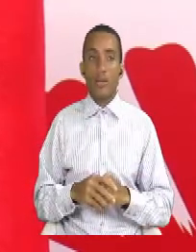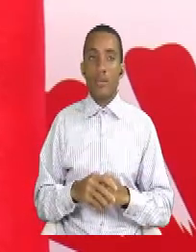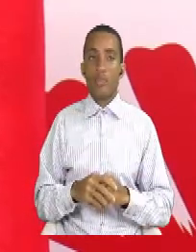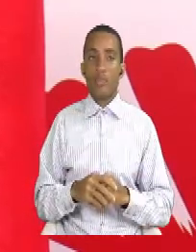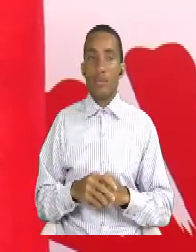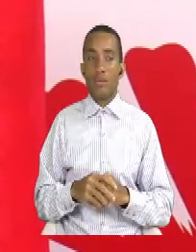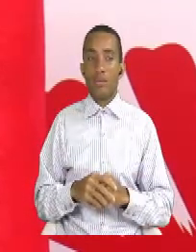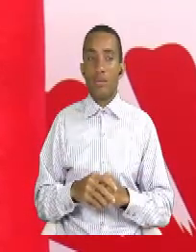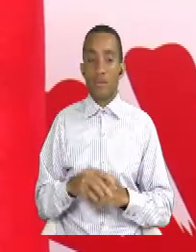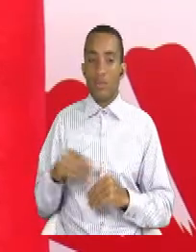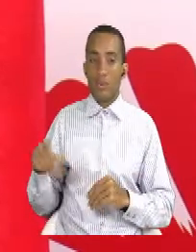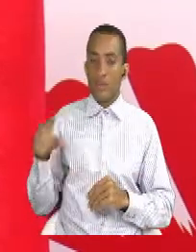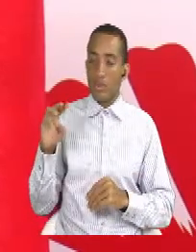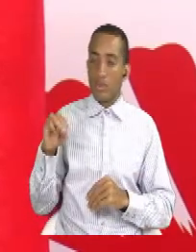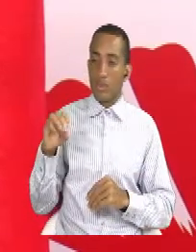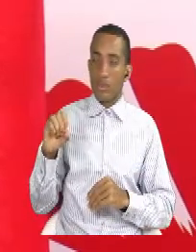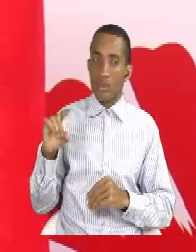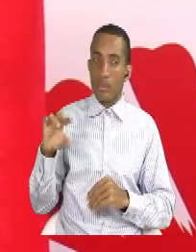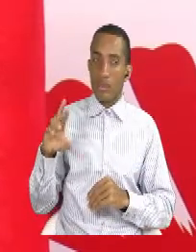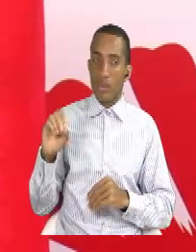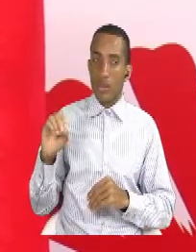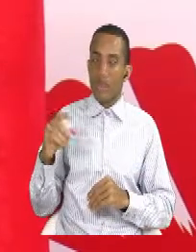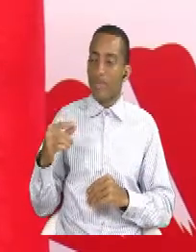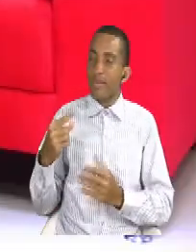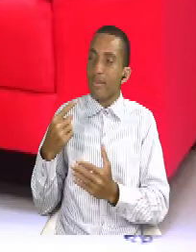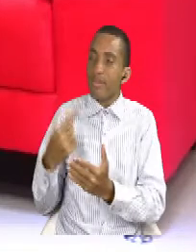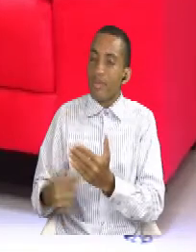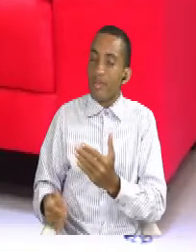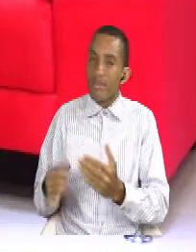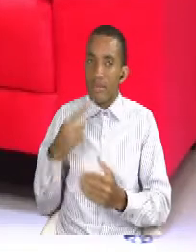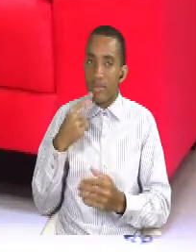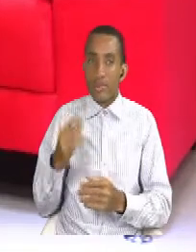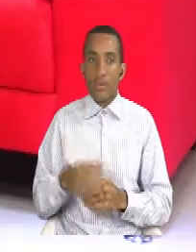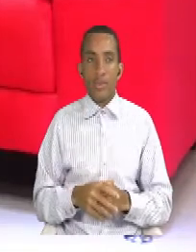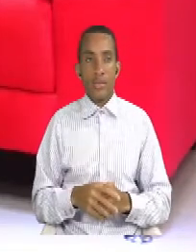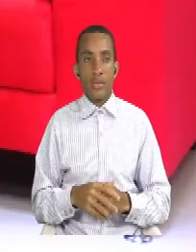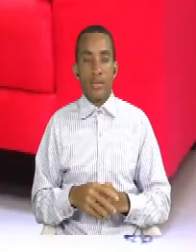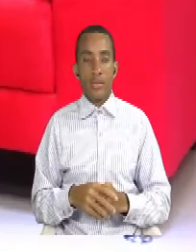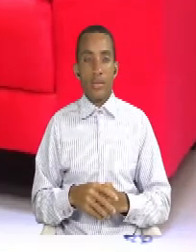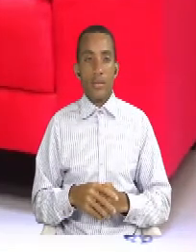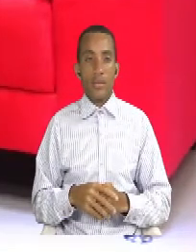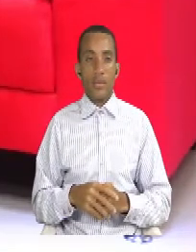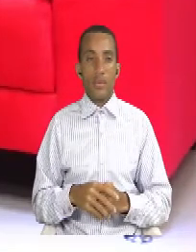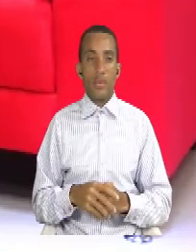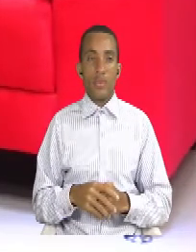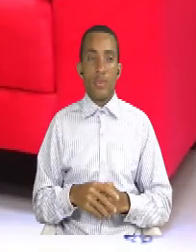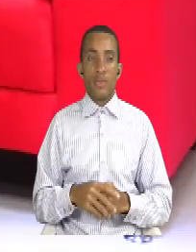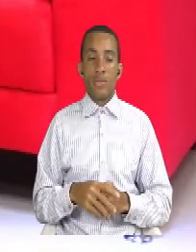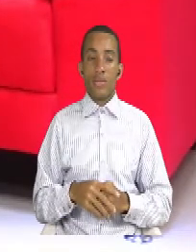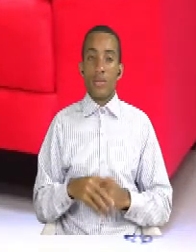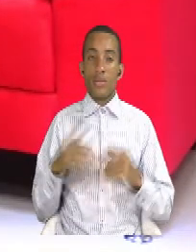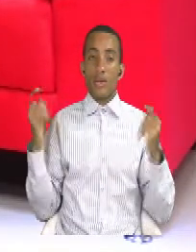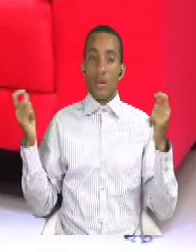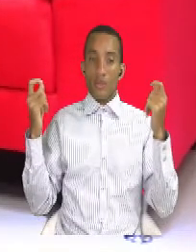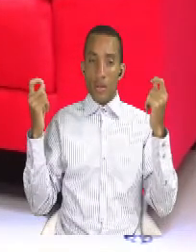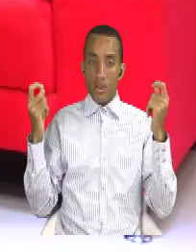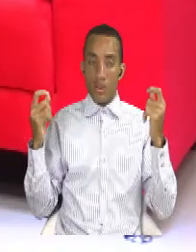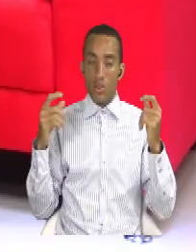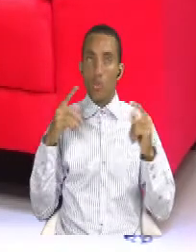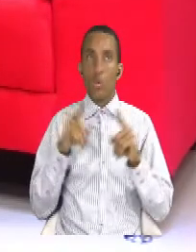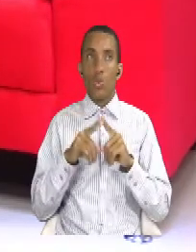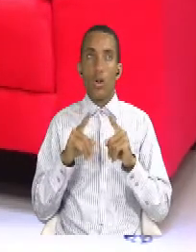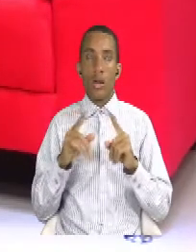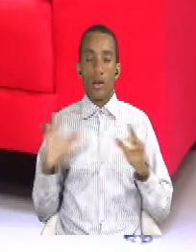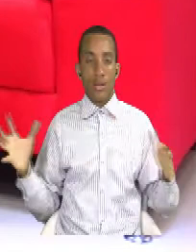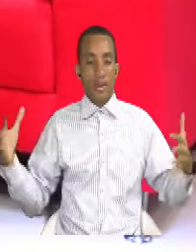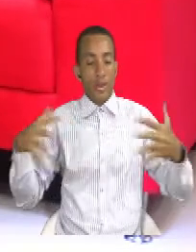bueno, que sea Mauro Nieto que nos cuente en qué consiste esta campaña. Gracias, Kiara. Kiara, pues Esta campaña se llama Abraza la Vida.